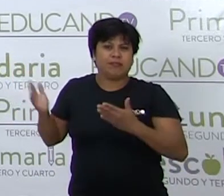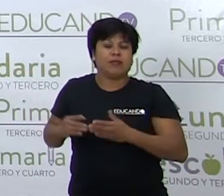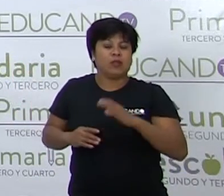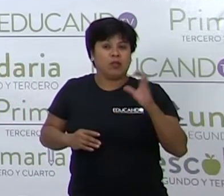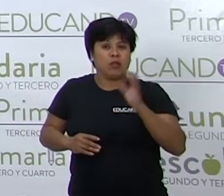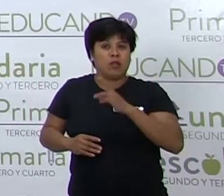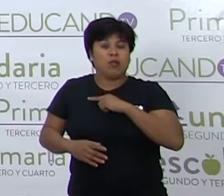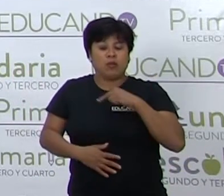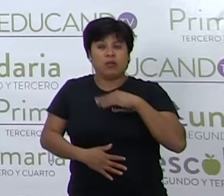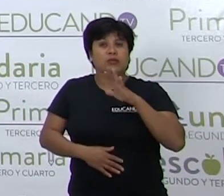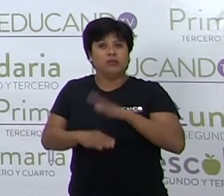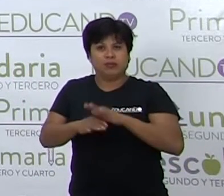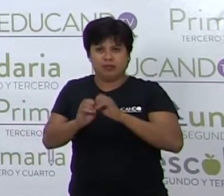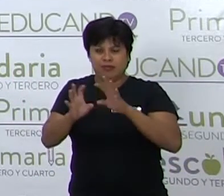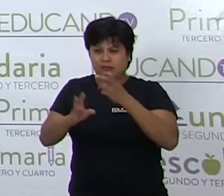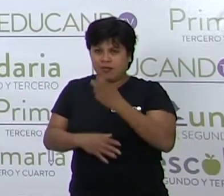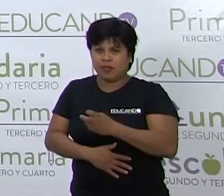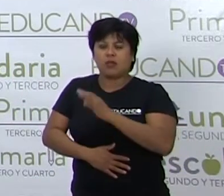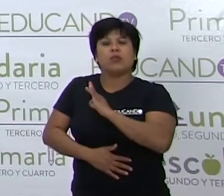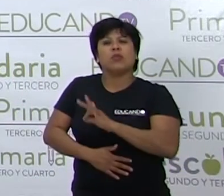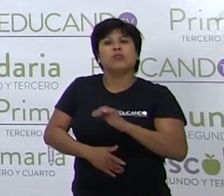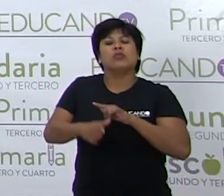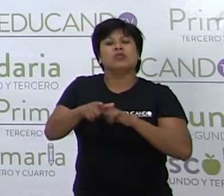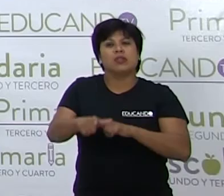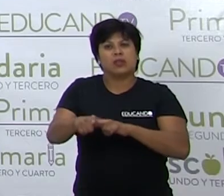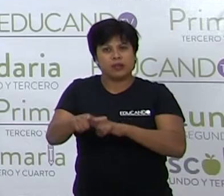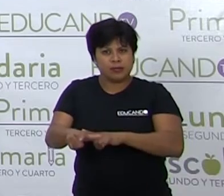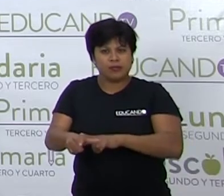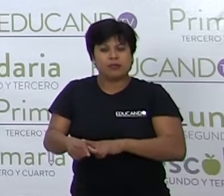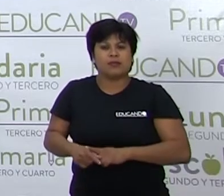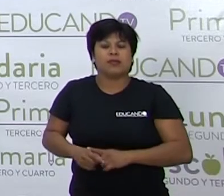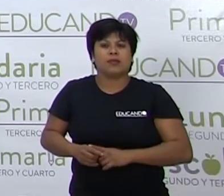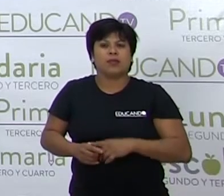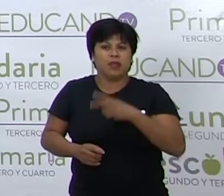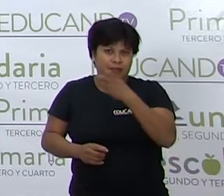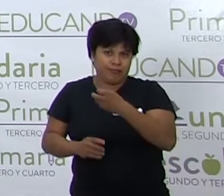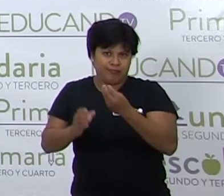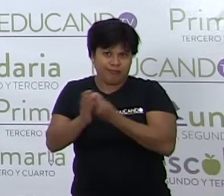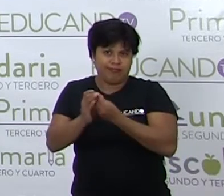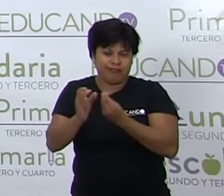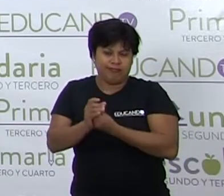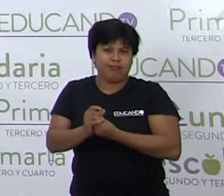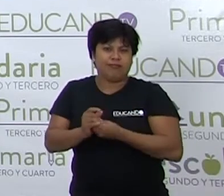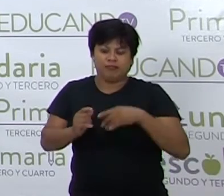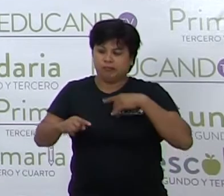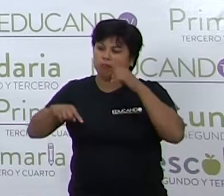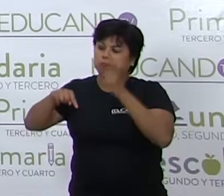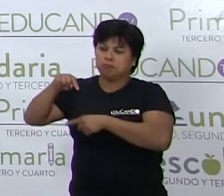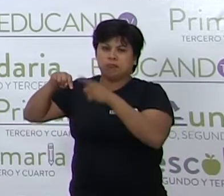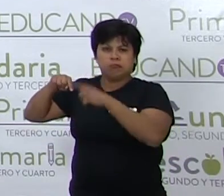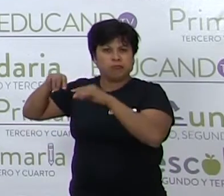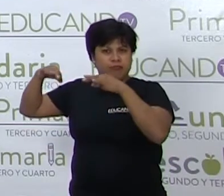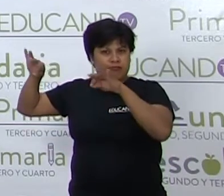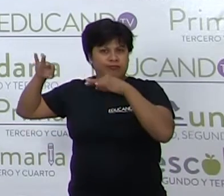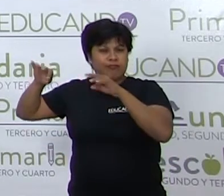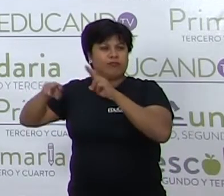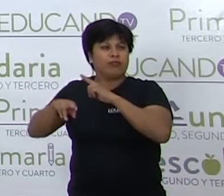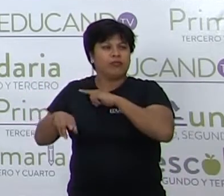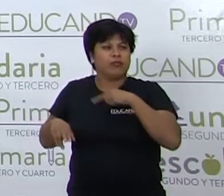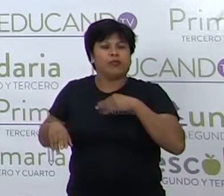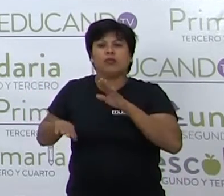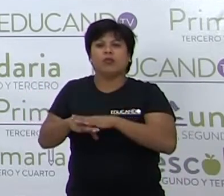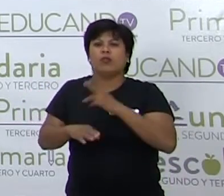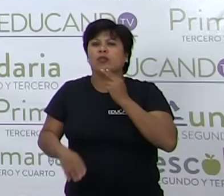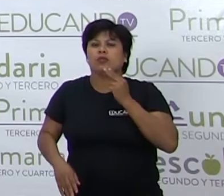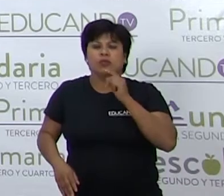vez que te ha presentado este ejemplo podemos seguir con la sesión voy a quitar este diario es porque está utilizando el pizarrón